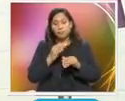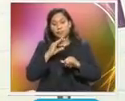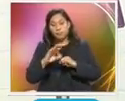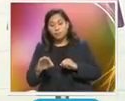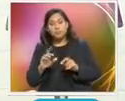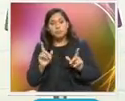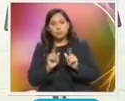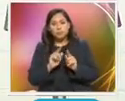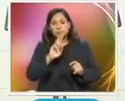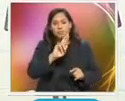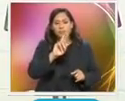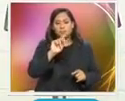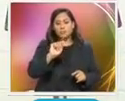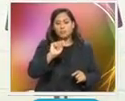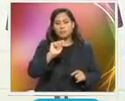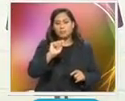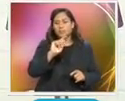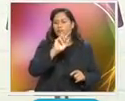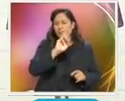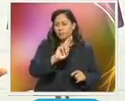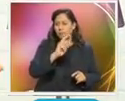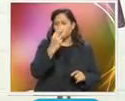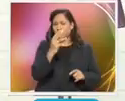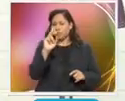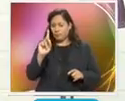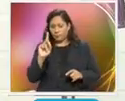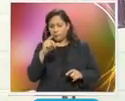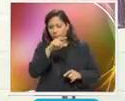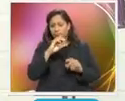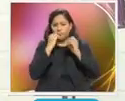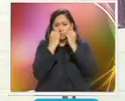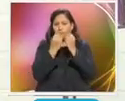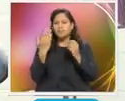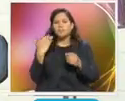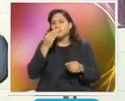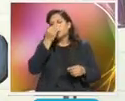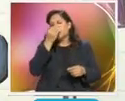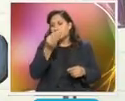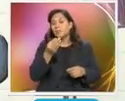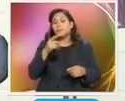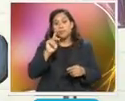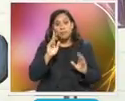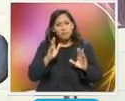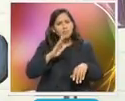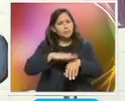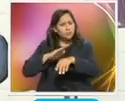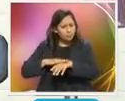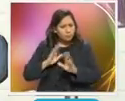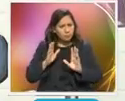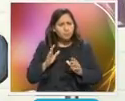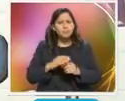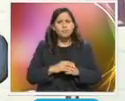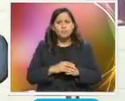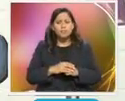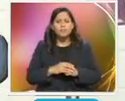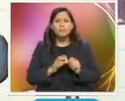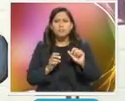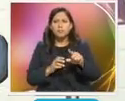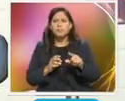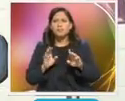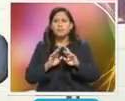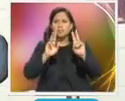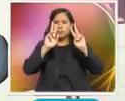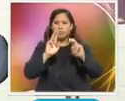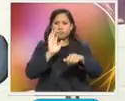terminar, es el de R3D, que es una organización también que pues literalmente no tiene mucho de fundada y que ya ha hecho campañas, ha emprendido campañas justo en torno